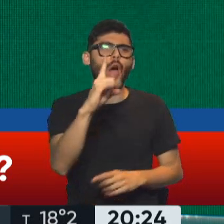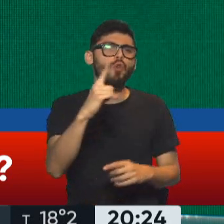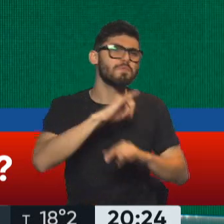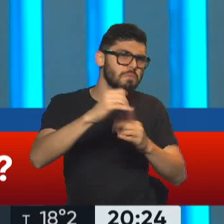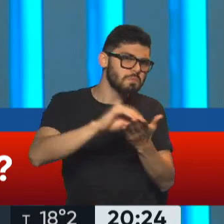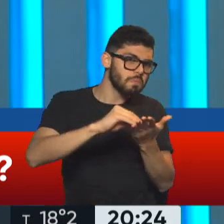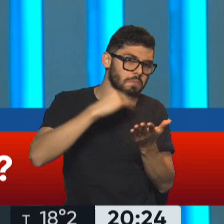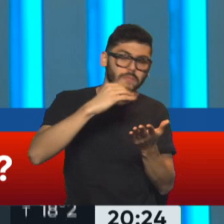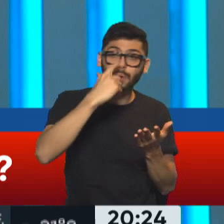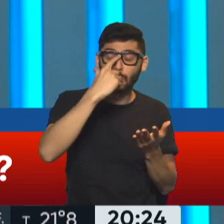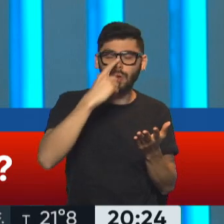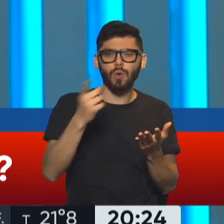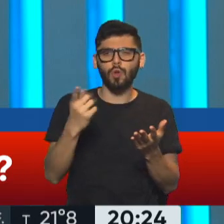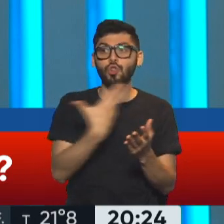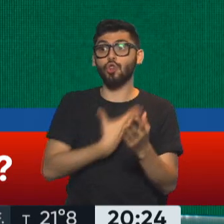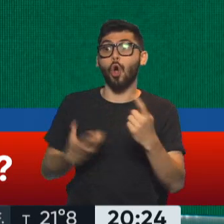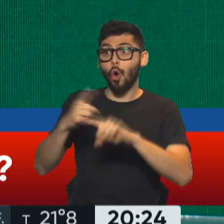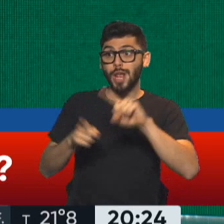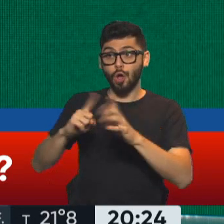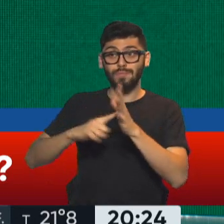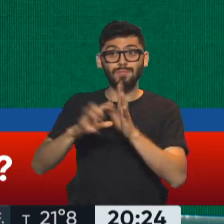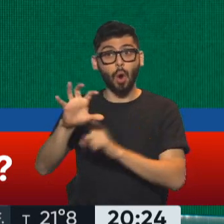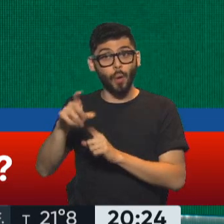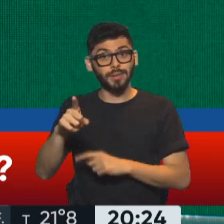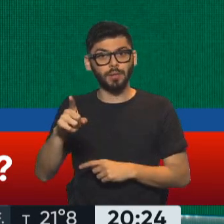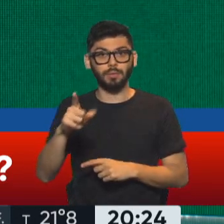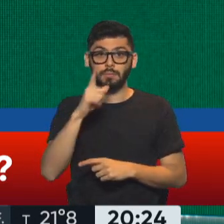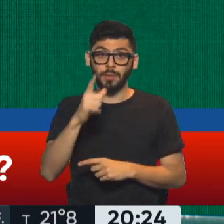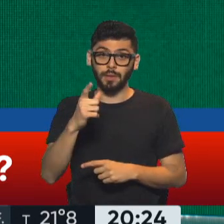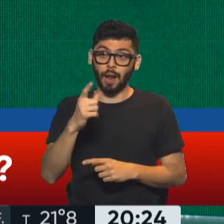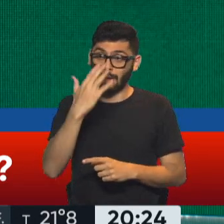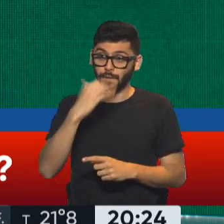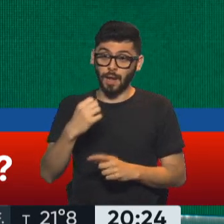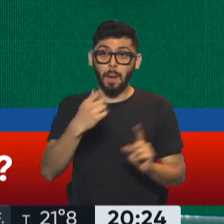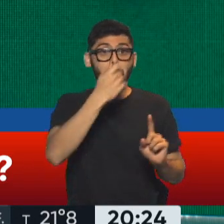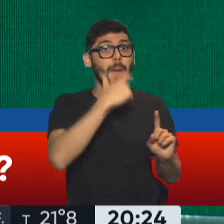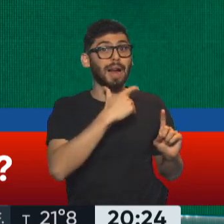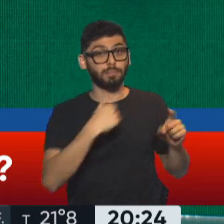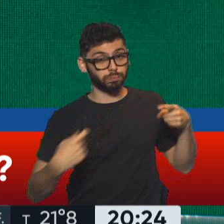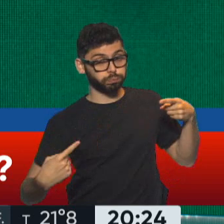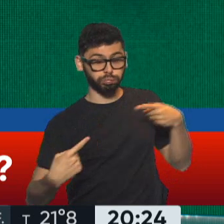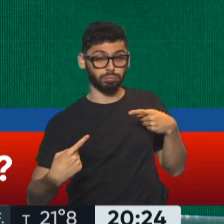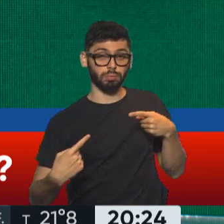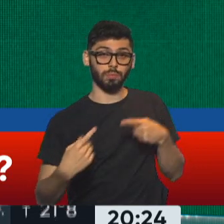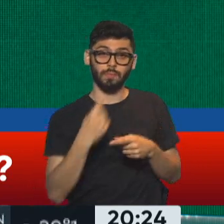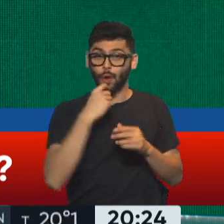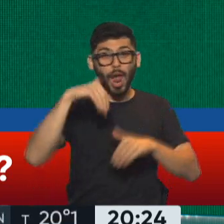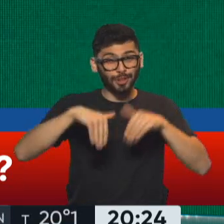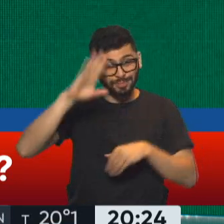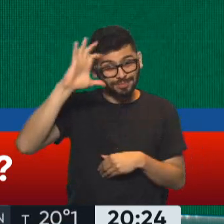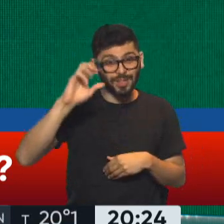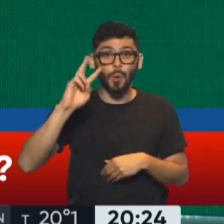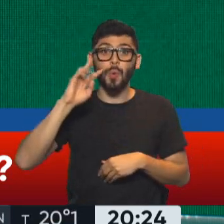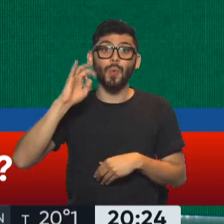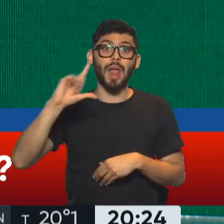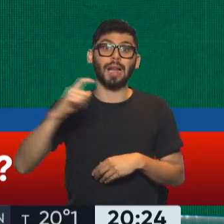pero durante su gobierno en la provincia de Buenos Aires me parece que le jugó casi como un enemigo Mauricio Macri, incluso a la hora de definir elecciones. Recordemos que María Eugenia